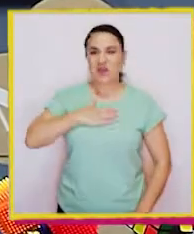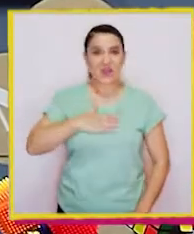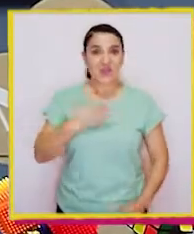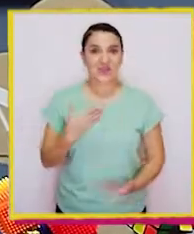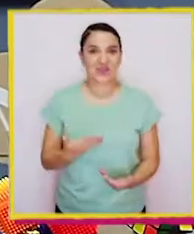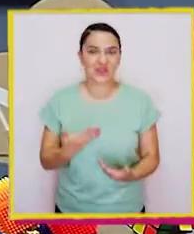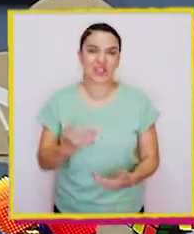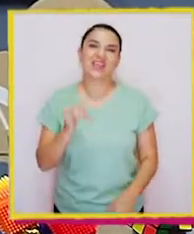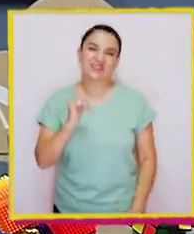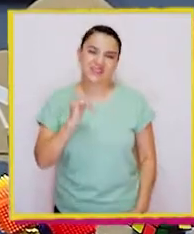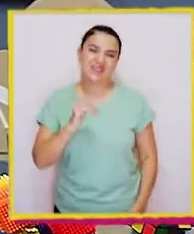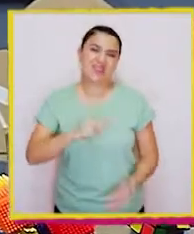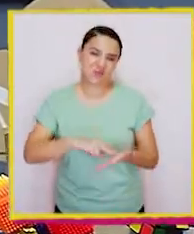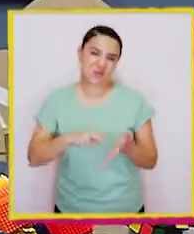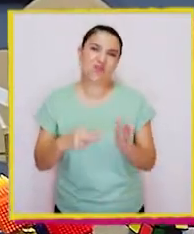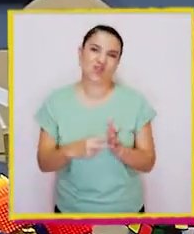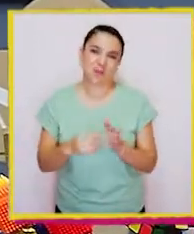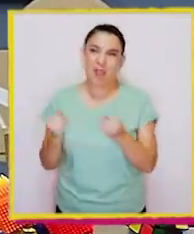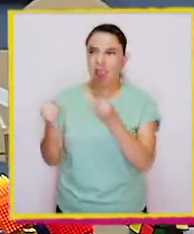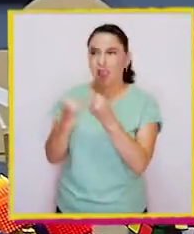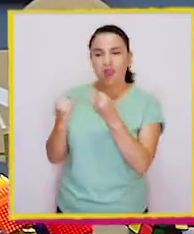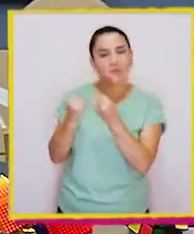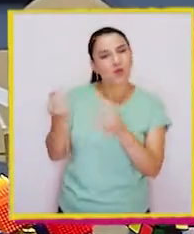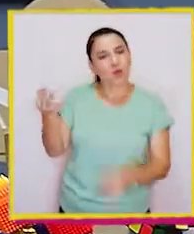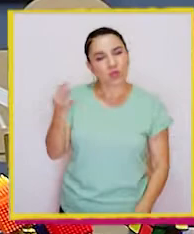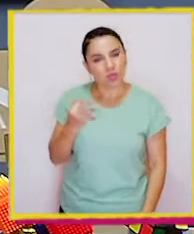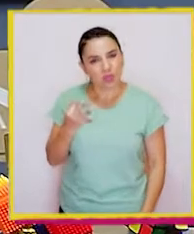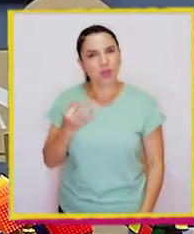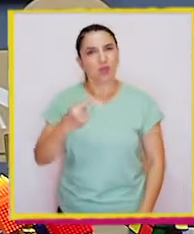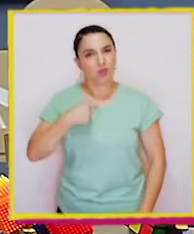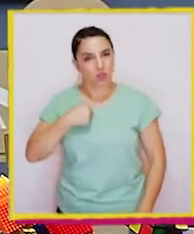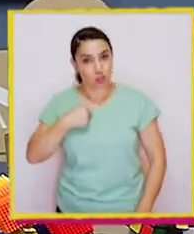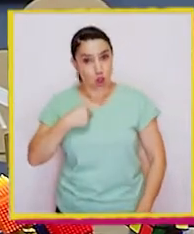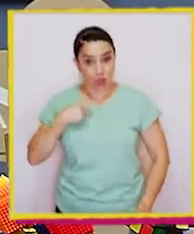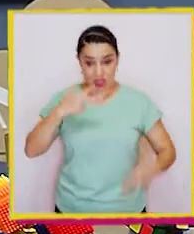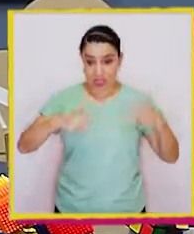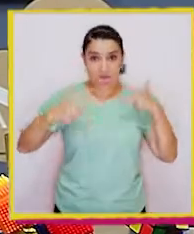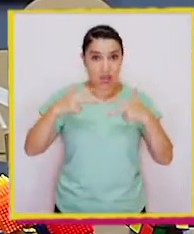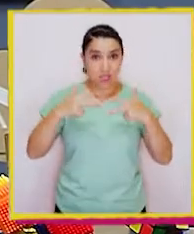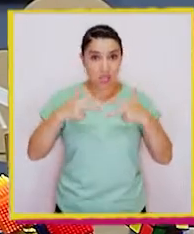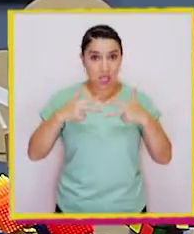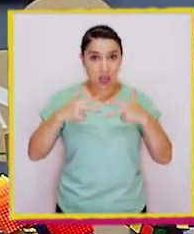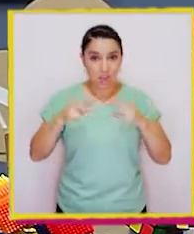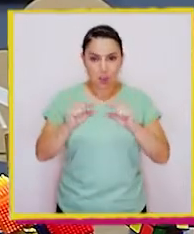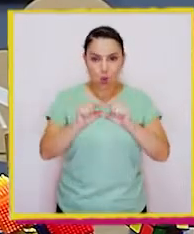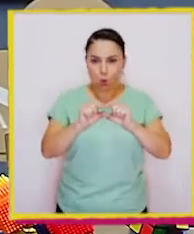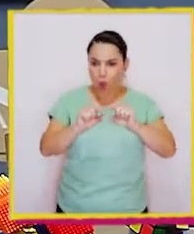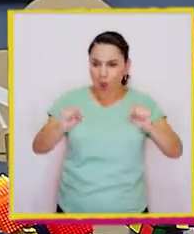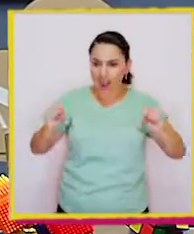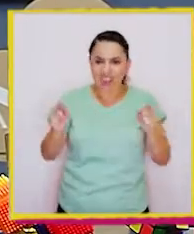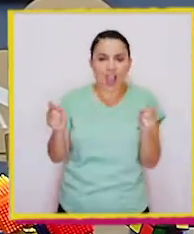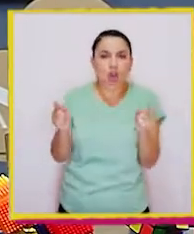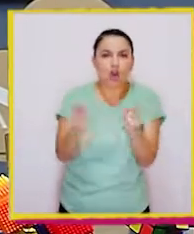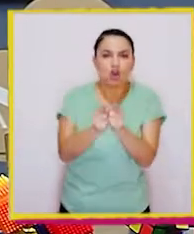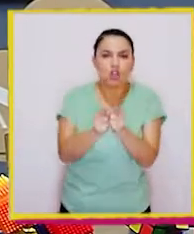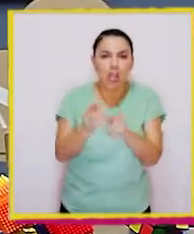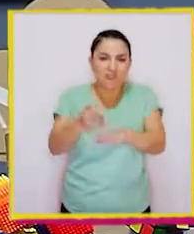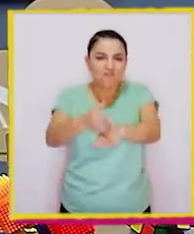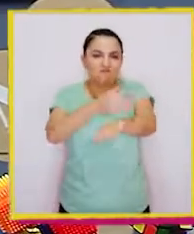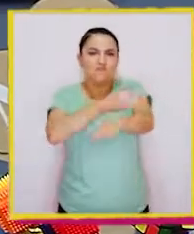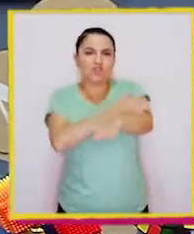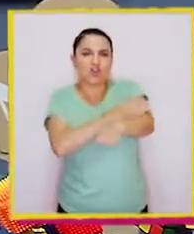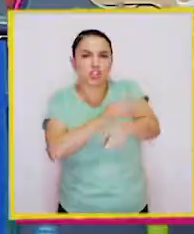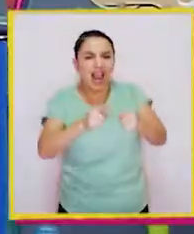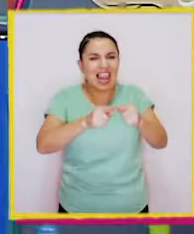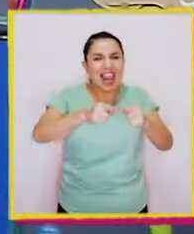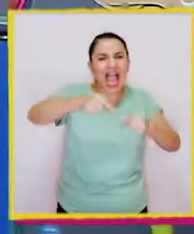sí, tuvo un pequeño problema. Es que mi amigo me dijo que yo podía usar, para disfrazarme, la cuerda más corta y las botas más